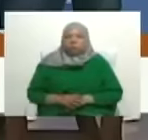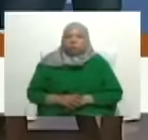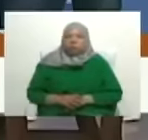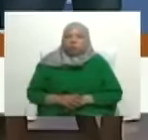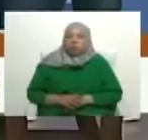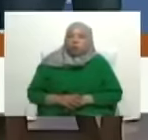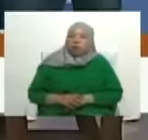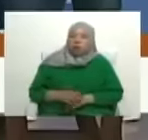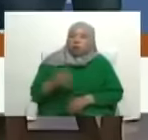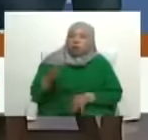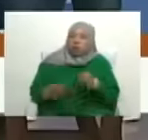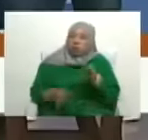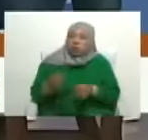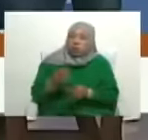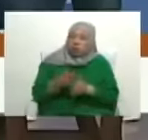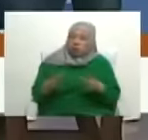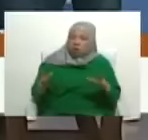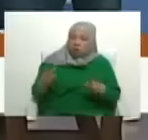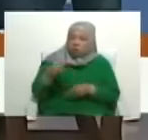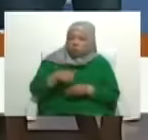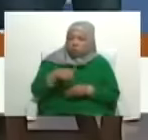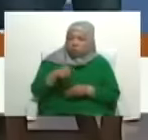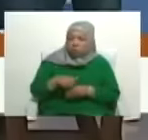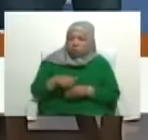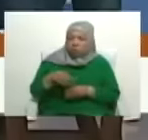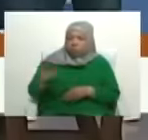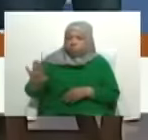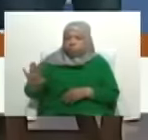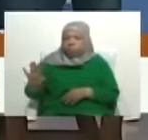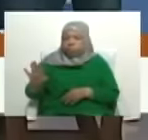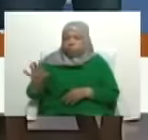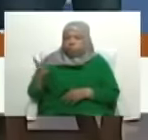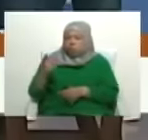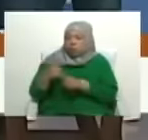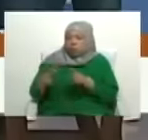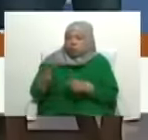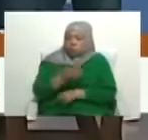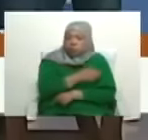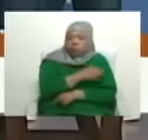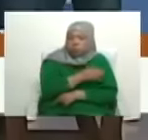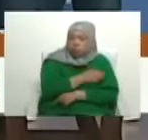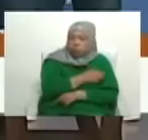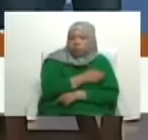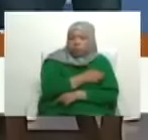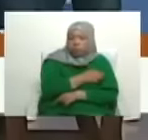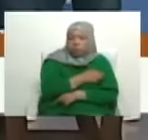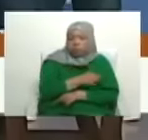Elecciones libres y justas para ellos, para las castas malditas de los apellidos.